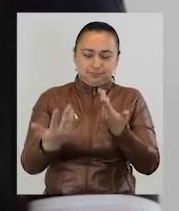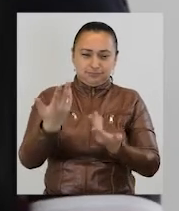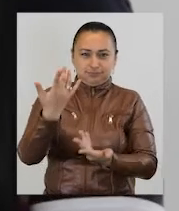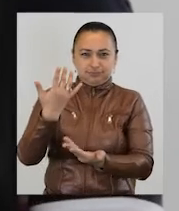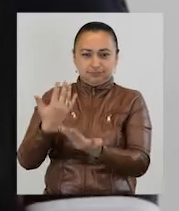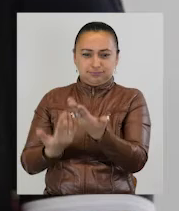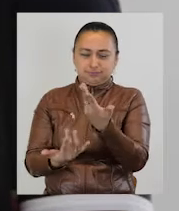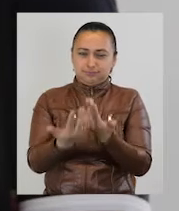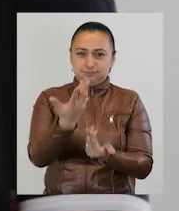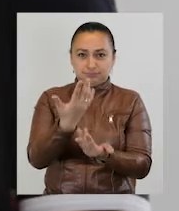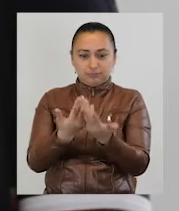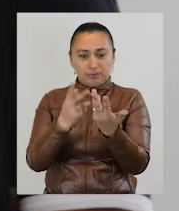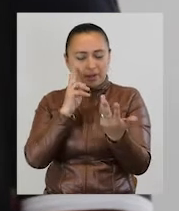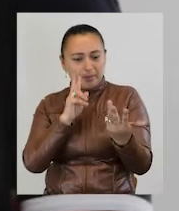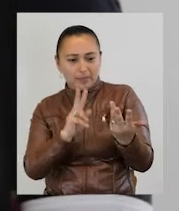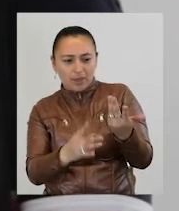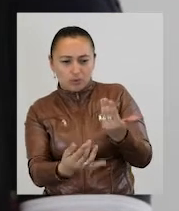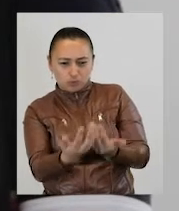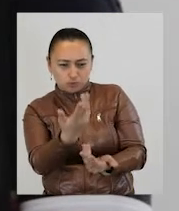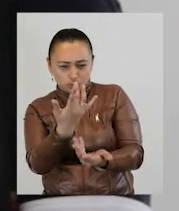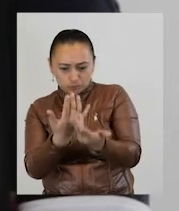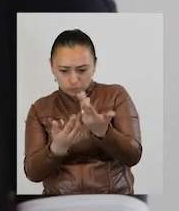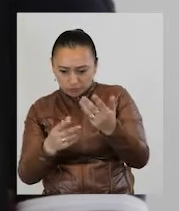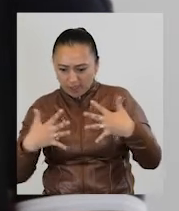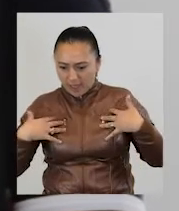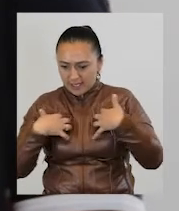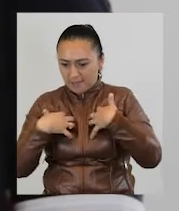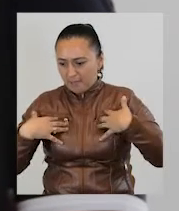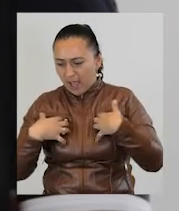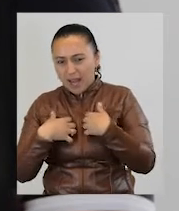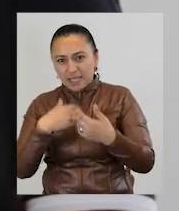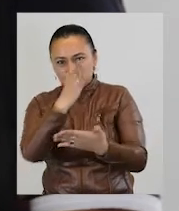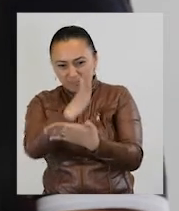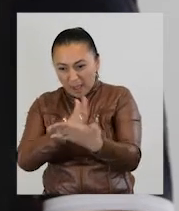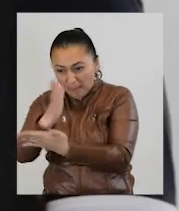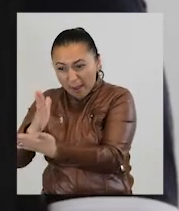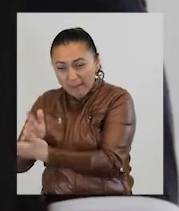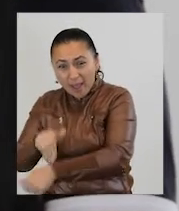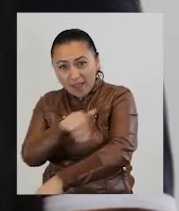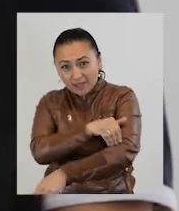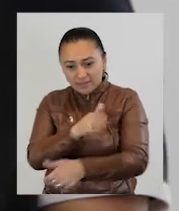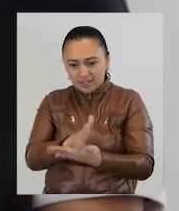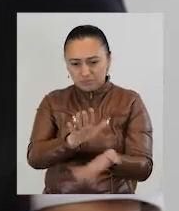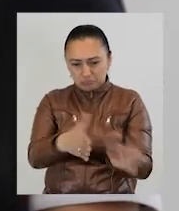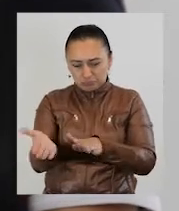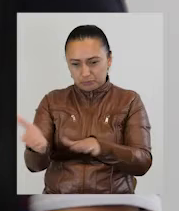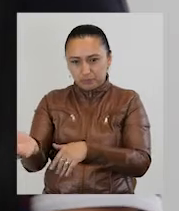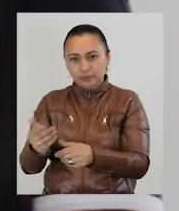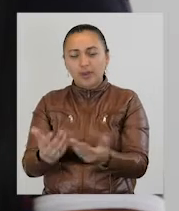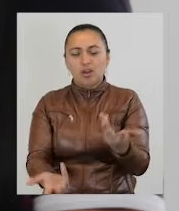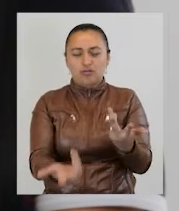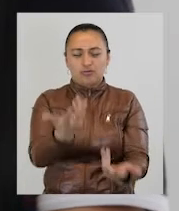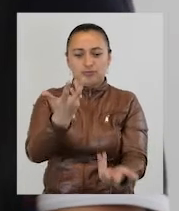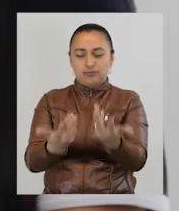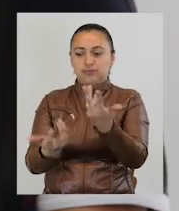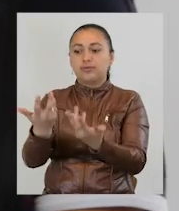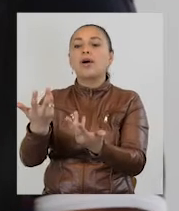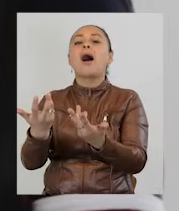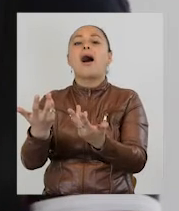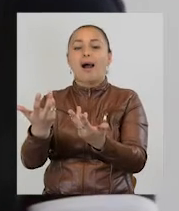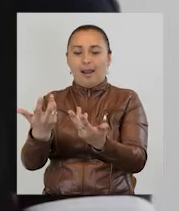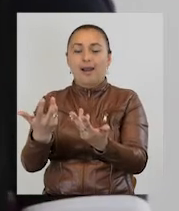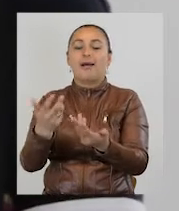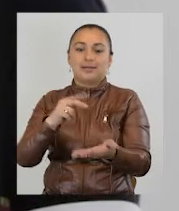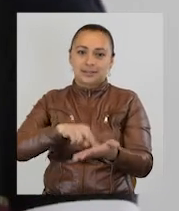él. Una antorcha encendida pasaron por aquellos animales partidos. De esta manera hizo el Señor aquel día